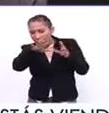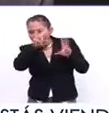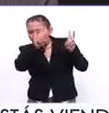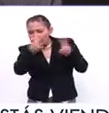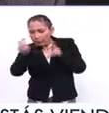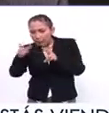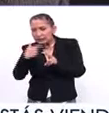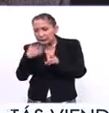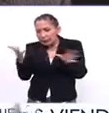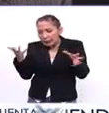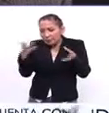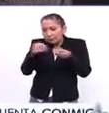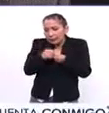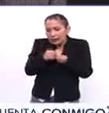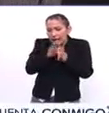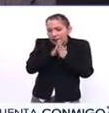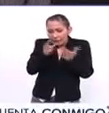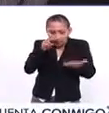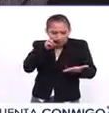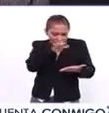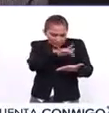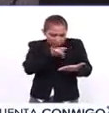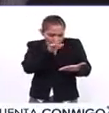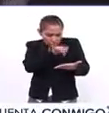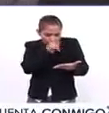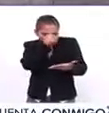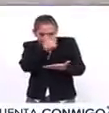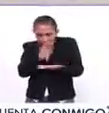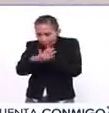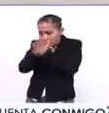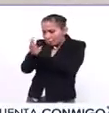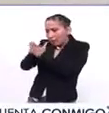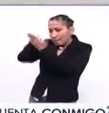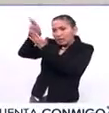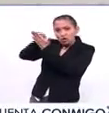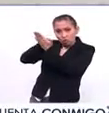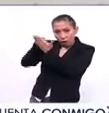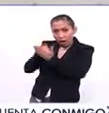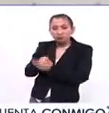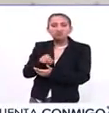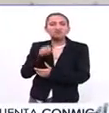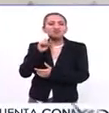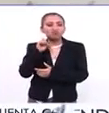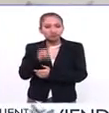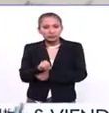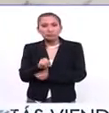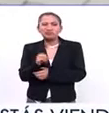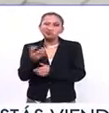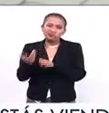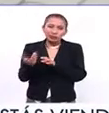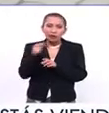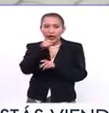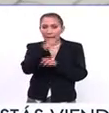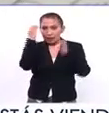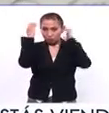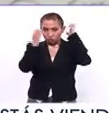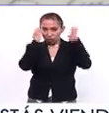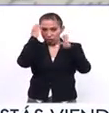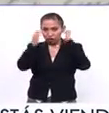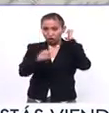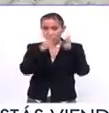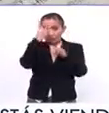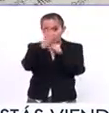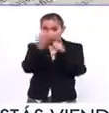interesaban, que sí abrevó en la literatura. Totalmente. Para sí. llevarlo a su pintura muchas cosas. Yo creo que ¿no? de hecho la exposición,